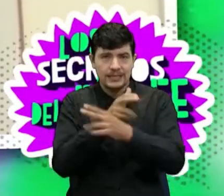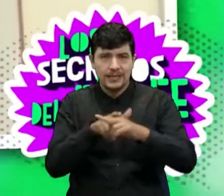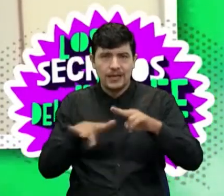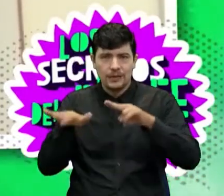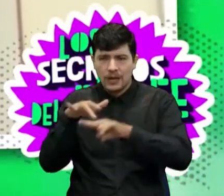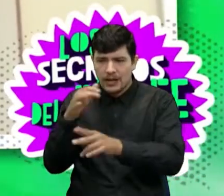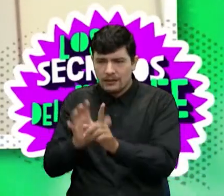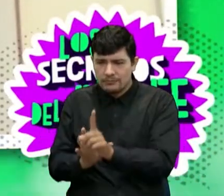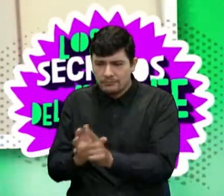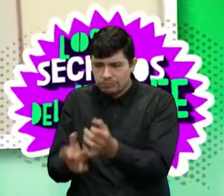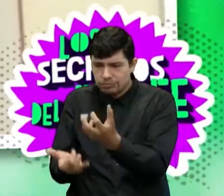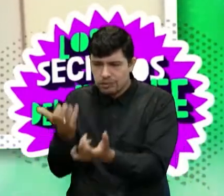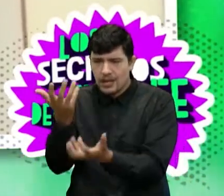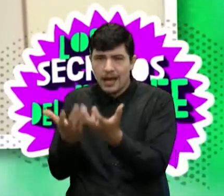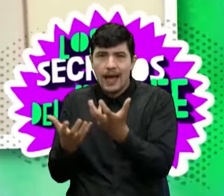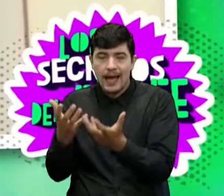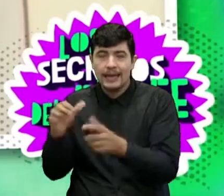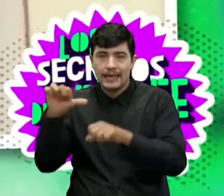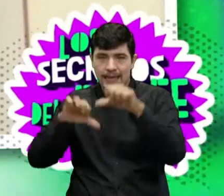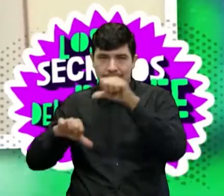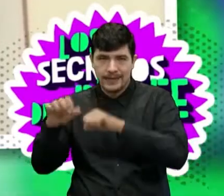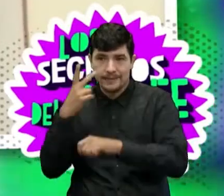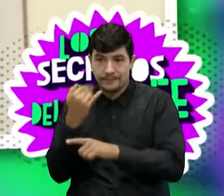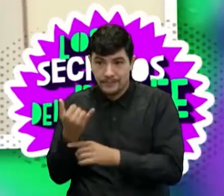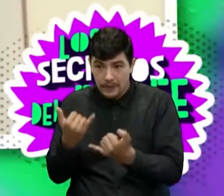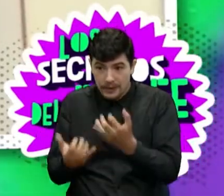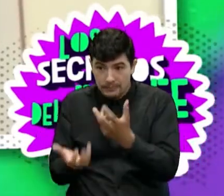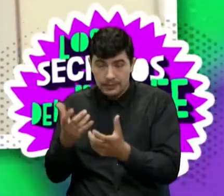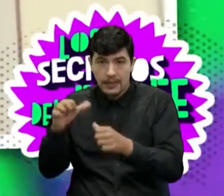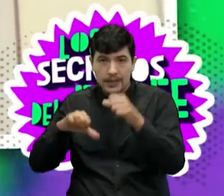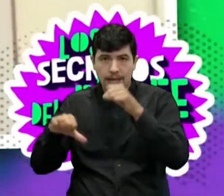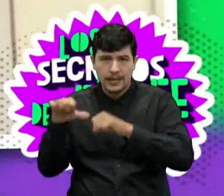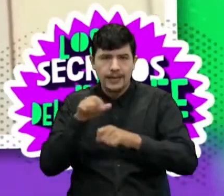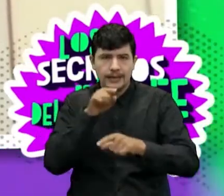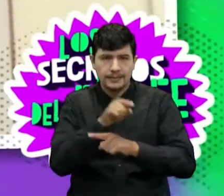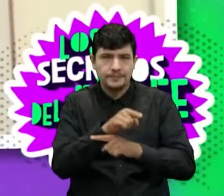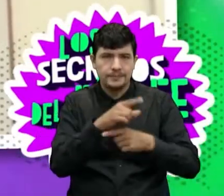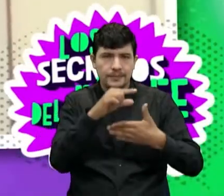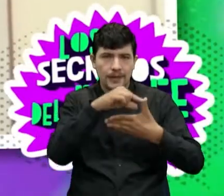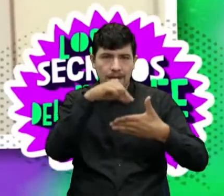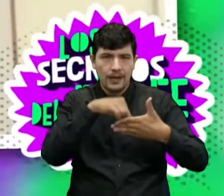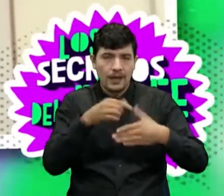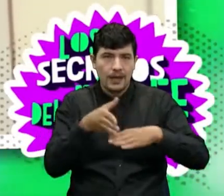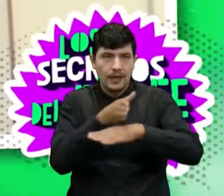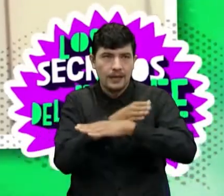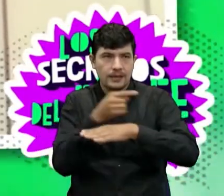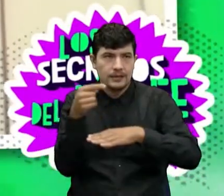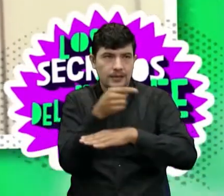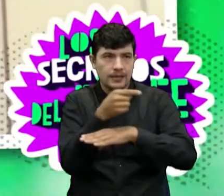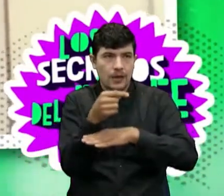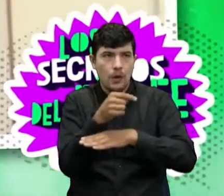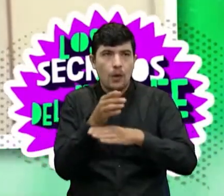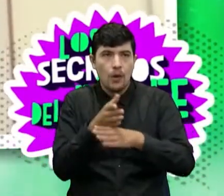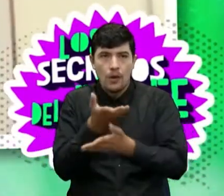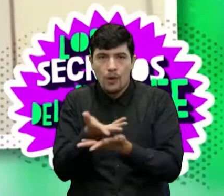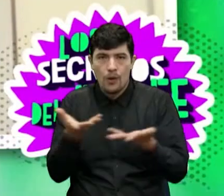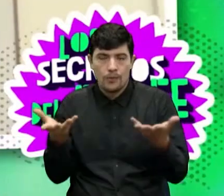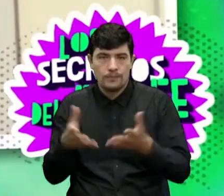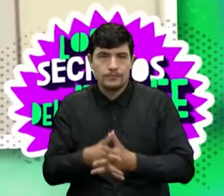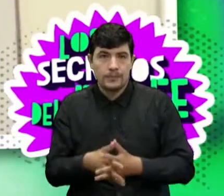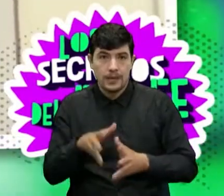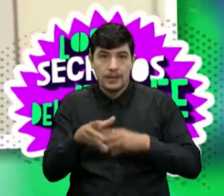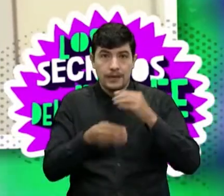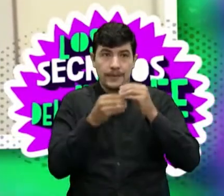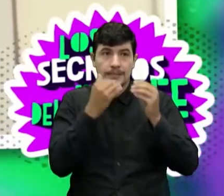química Para que se genere una reacción química necesitamos los reactivos que son los que se encuentran antes de la flecha y los productos En